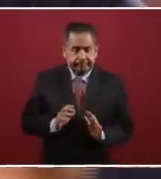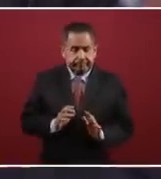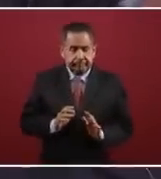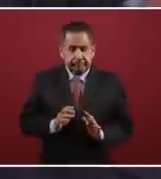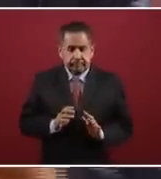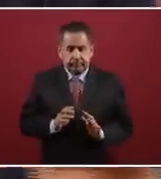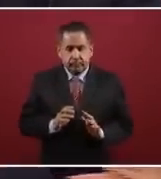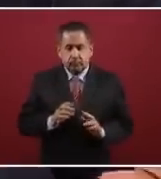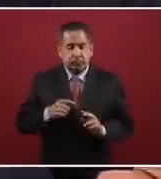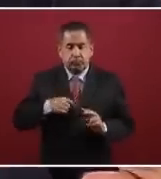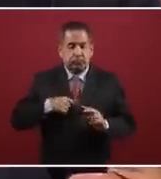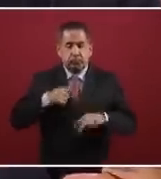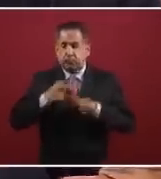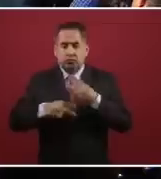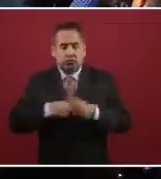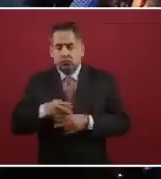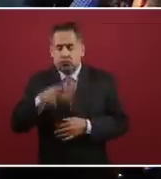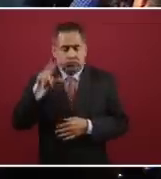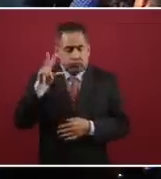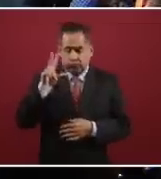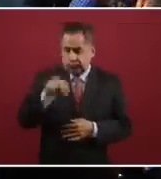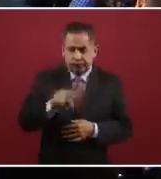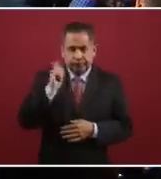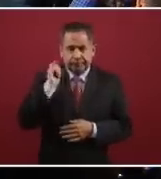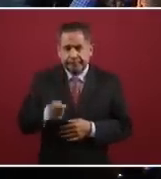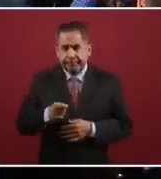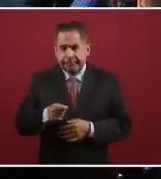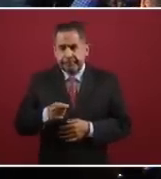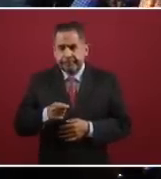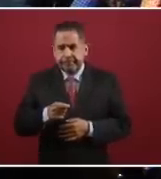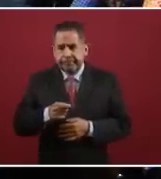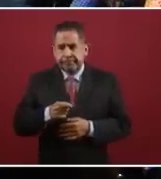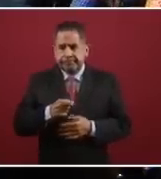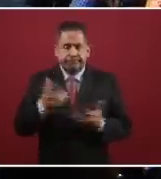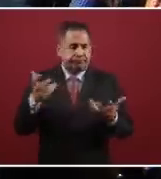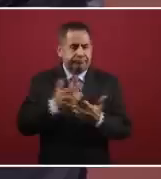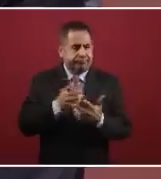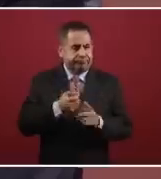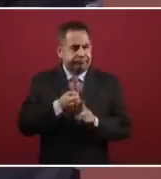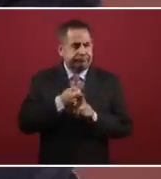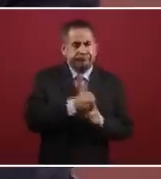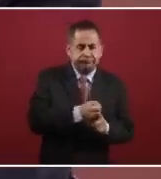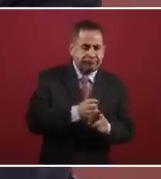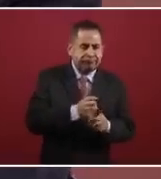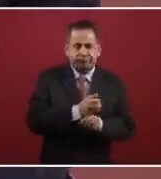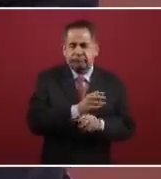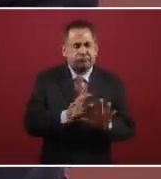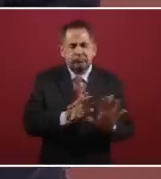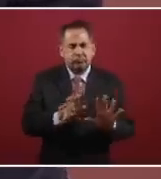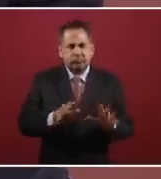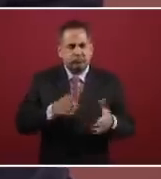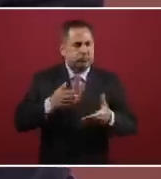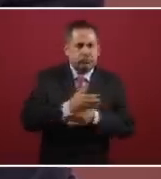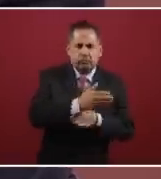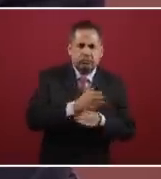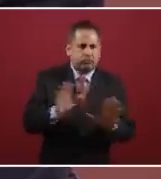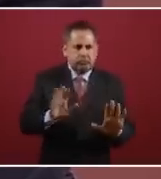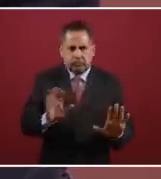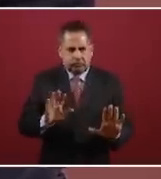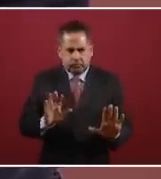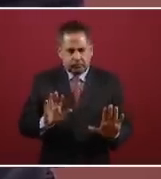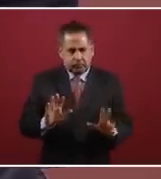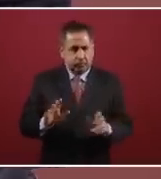no vamos nosotros a proceder hasta que no haya